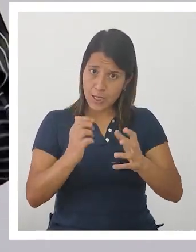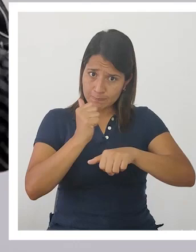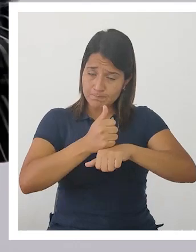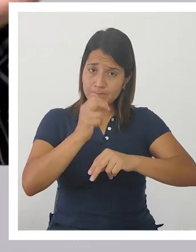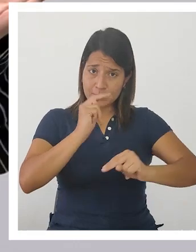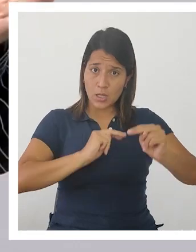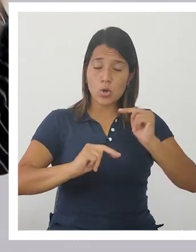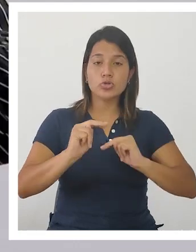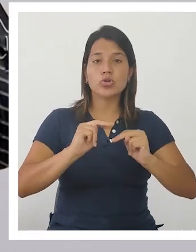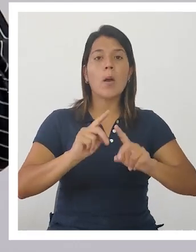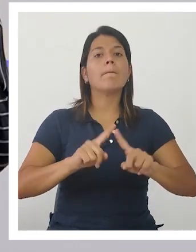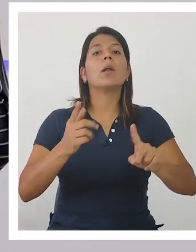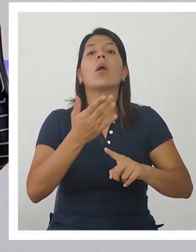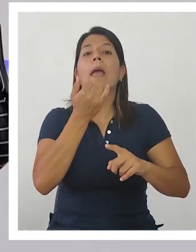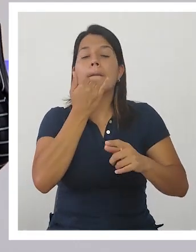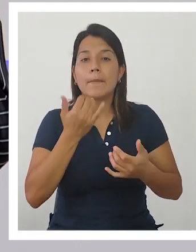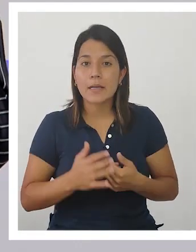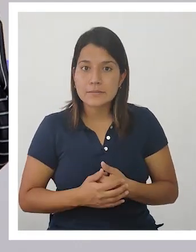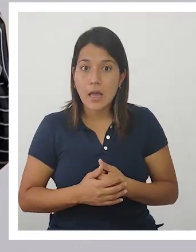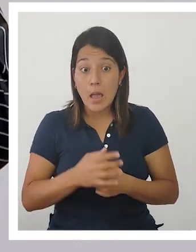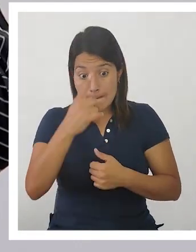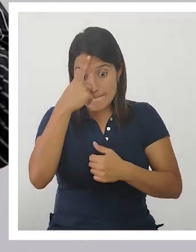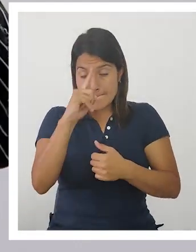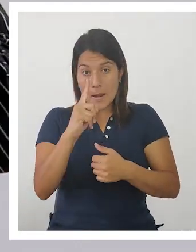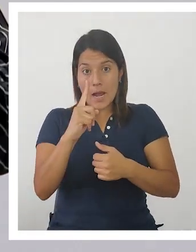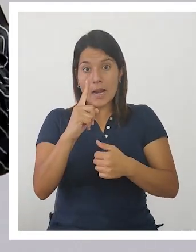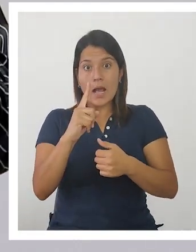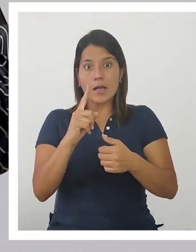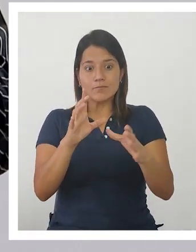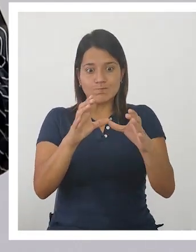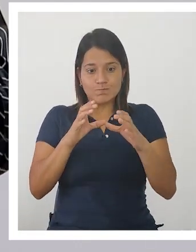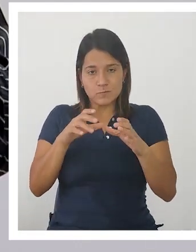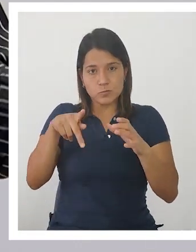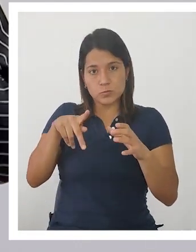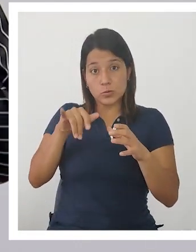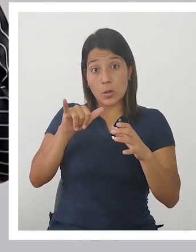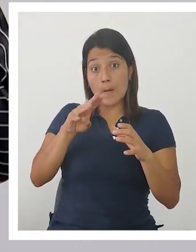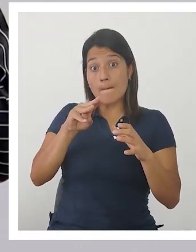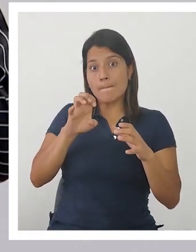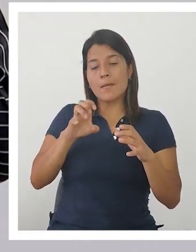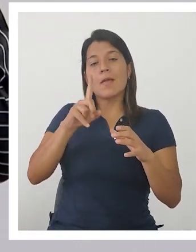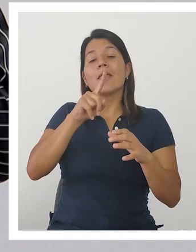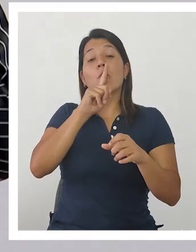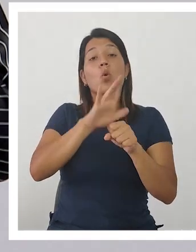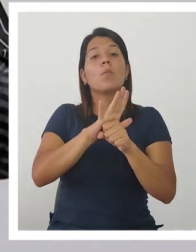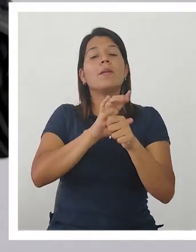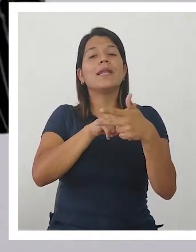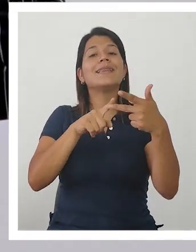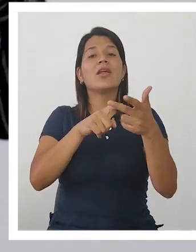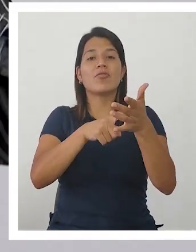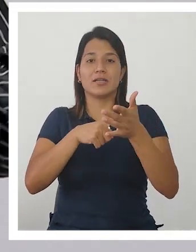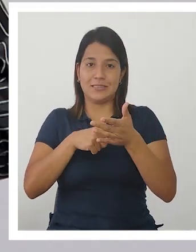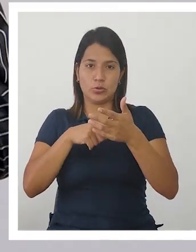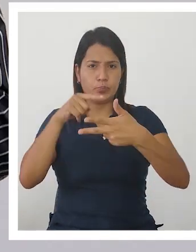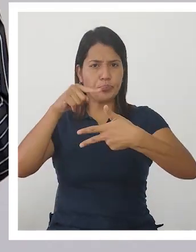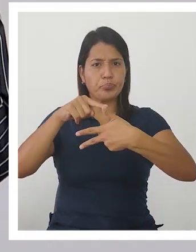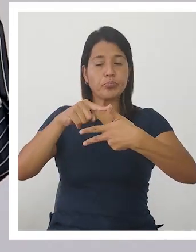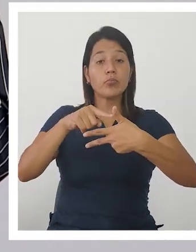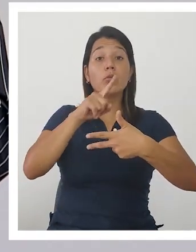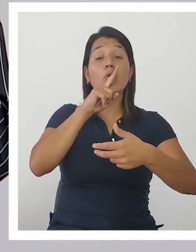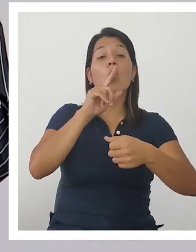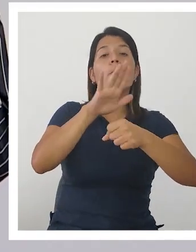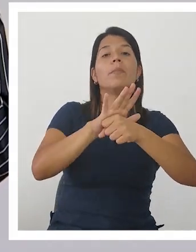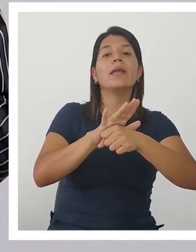pasa? Para ser pyme, usted tiene que tener, dentro de los 3 requisitos que piden, un periodo de renta. Eso quiere decir que usted tuvo que funcionar